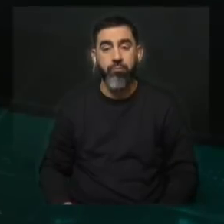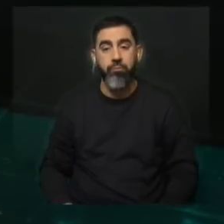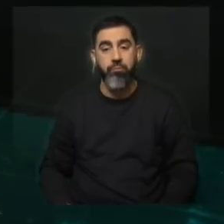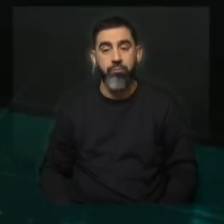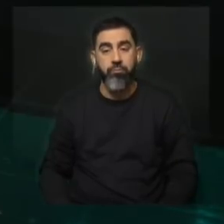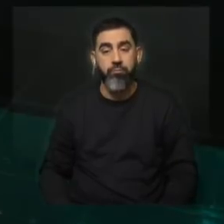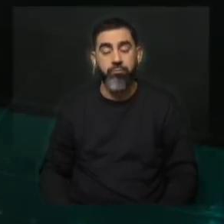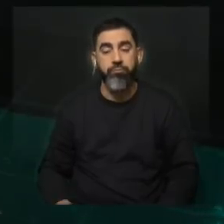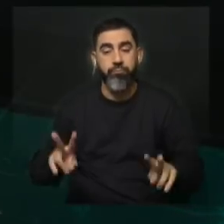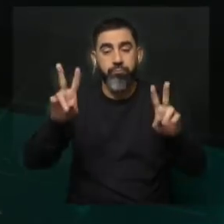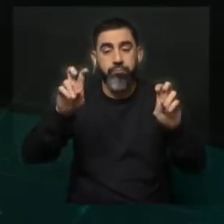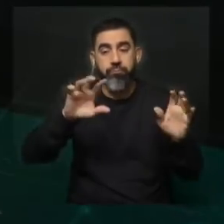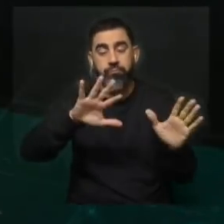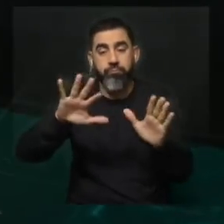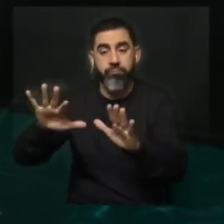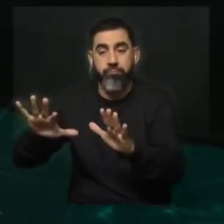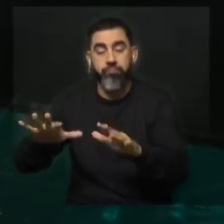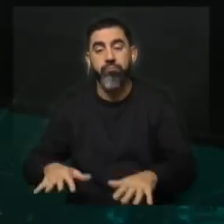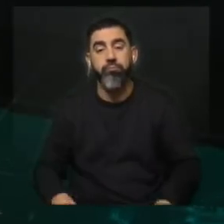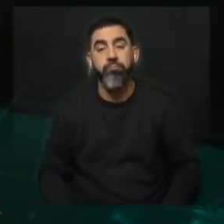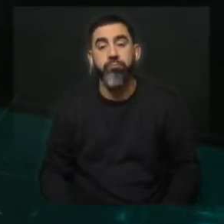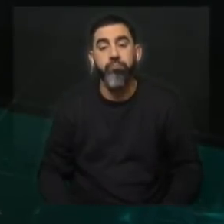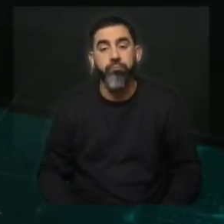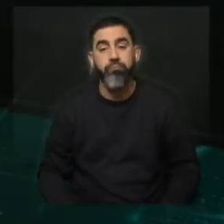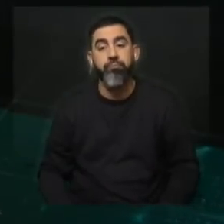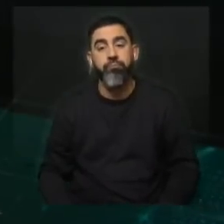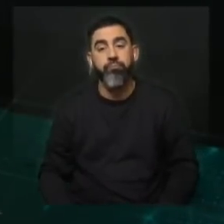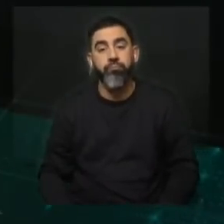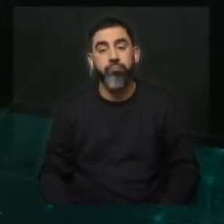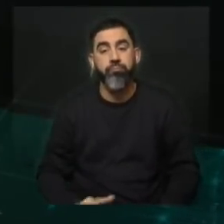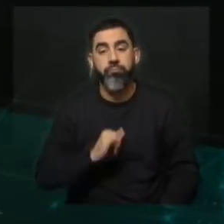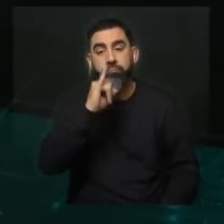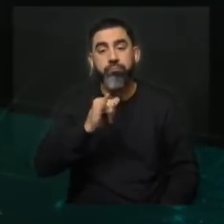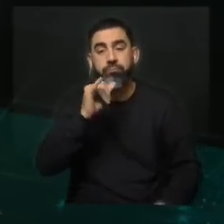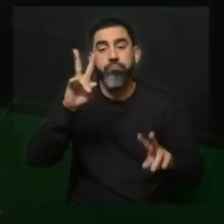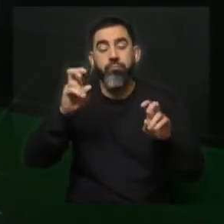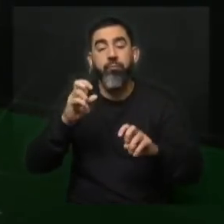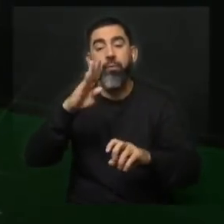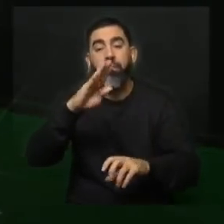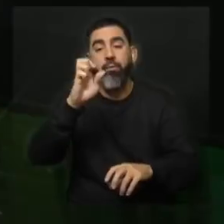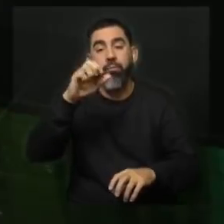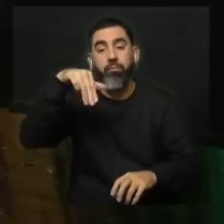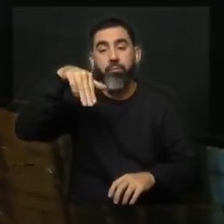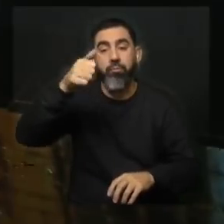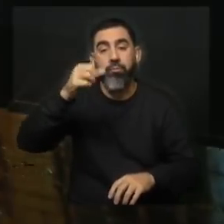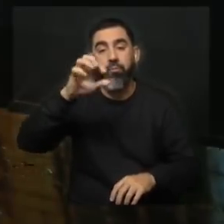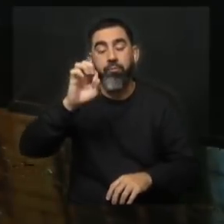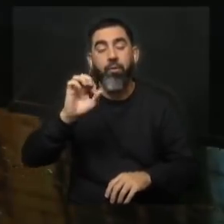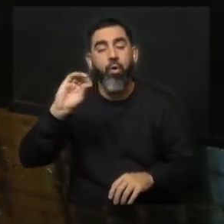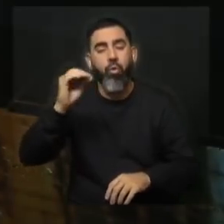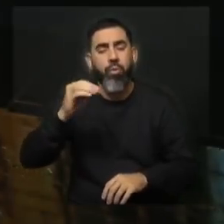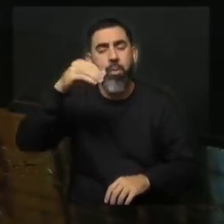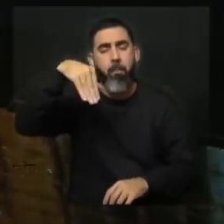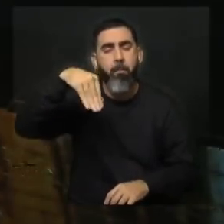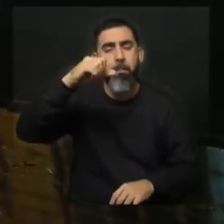vamos a cambiar de asunto ahora y hay novedades en torno al caso penadés porque el joven Jonathan maestro